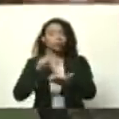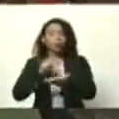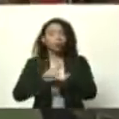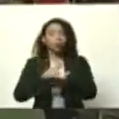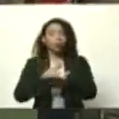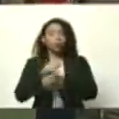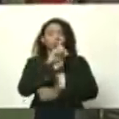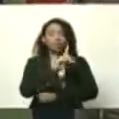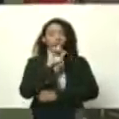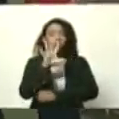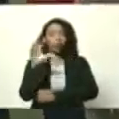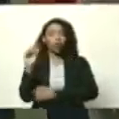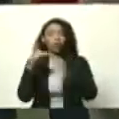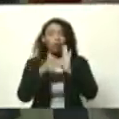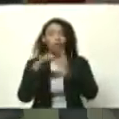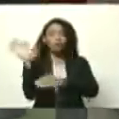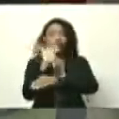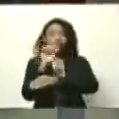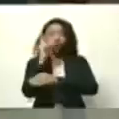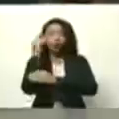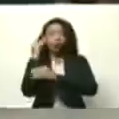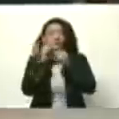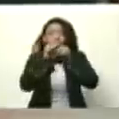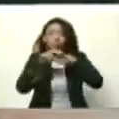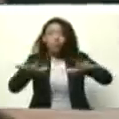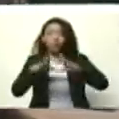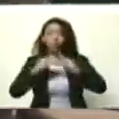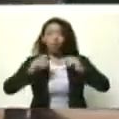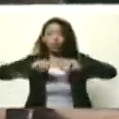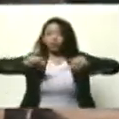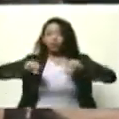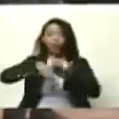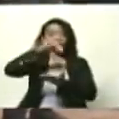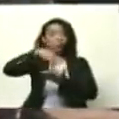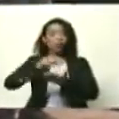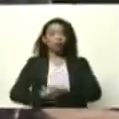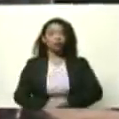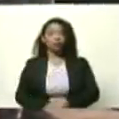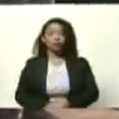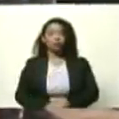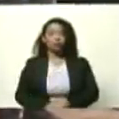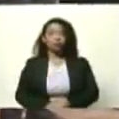más de 150.000 funcionarios desplegados en todo el territorio nacional.